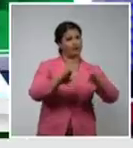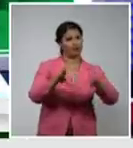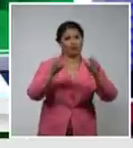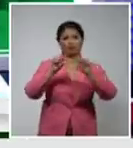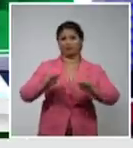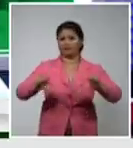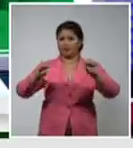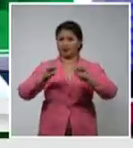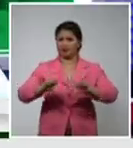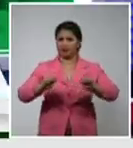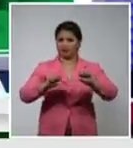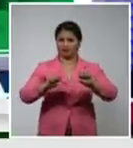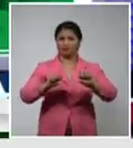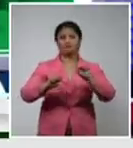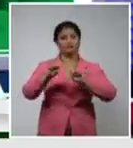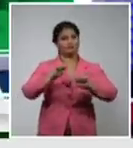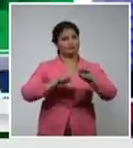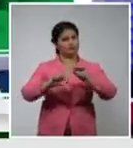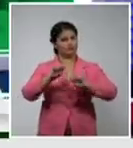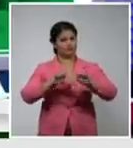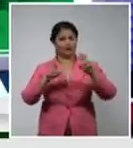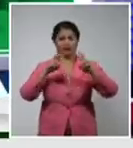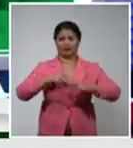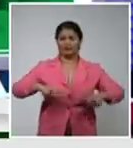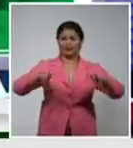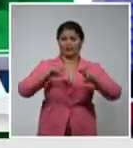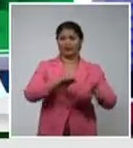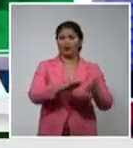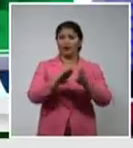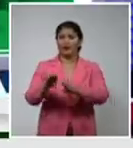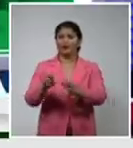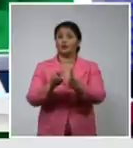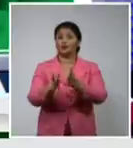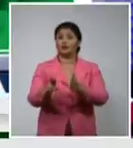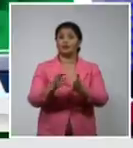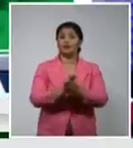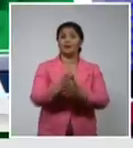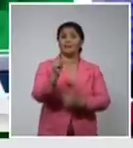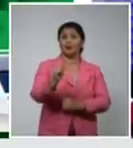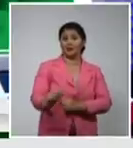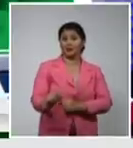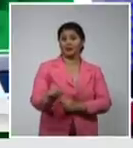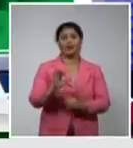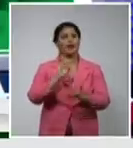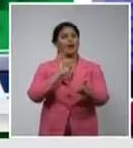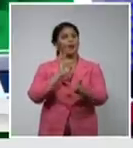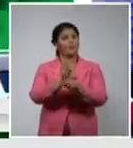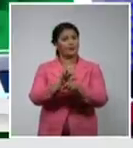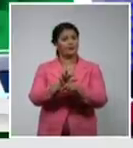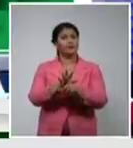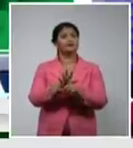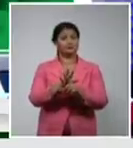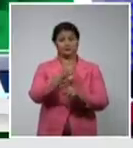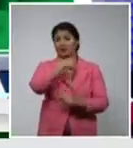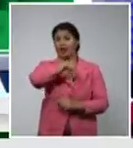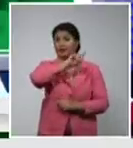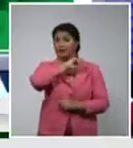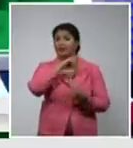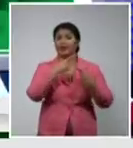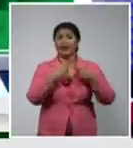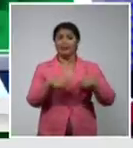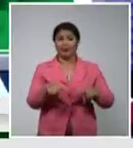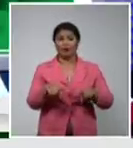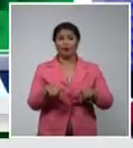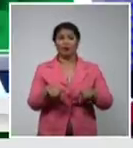Mayabeque comenzó, pero todavía el día de ayer en fase de prueba, y ya a partir de hoy, tal